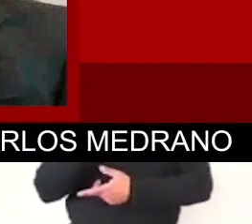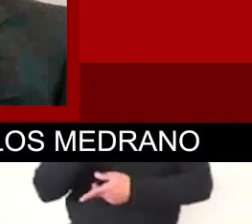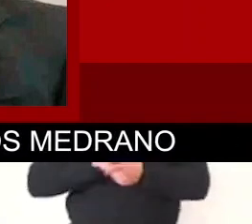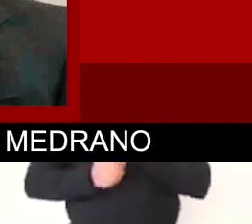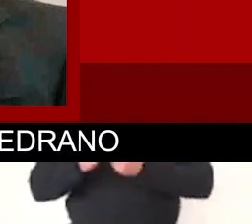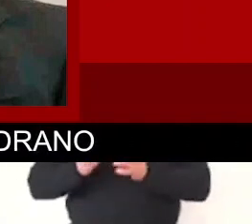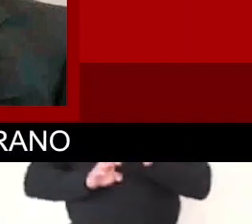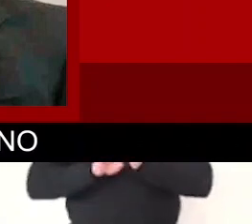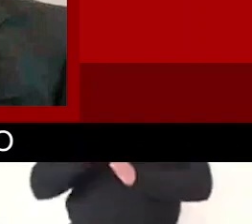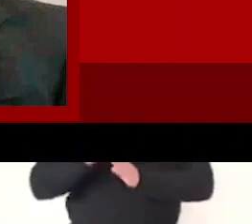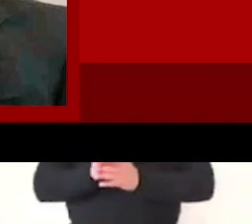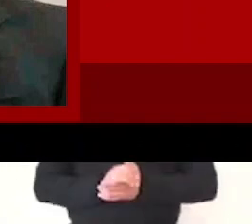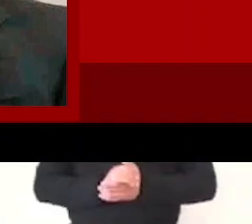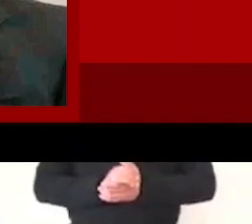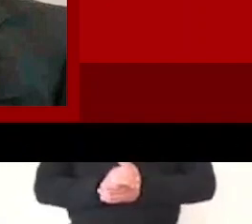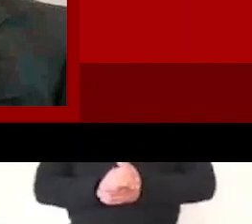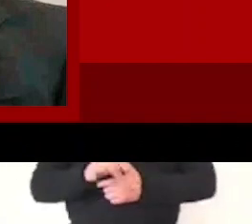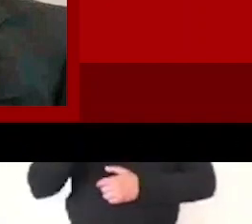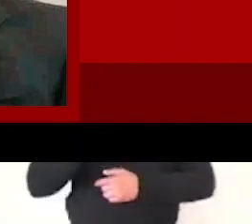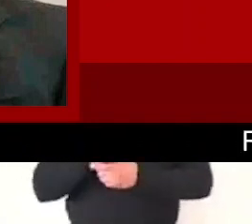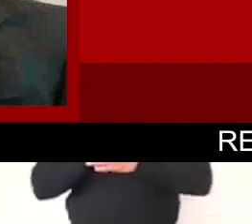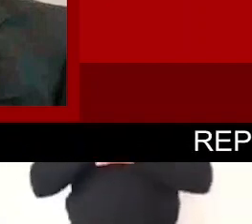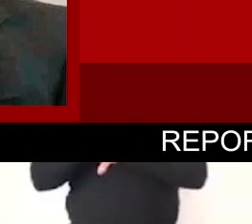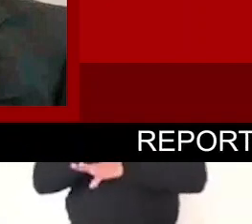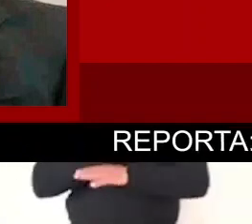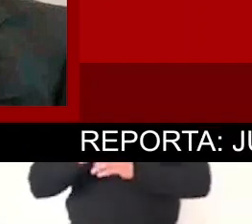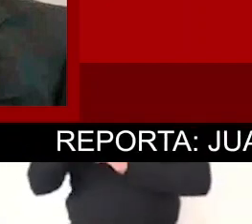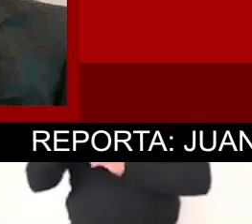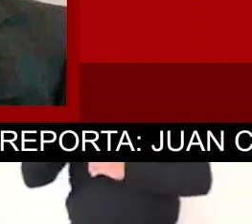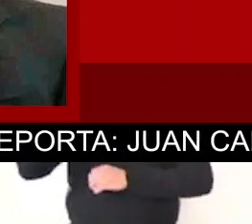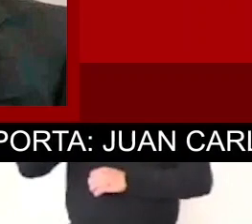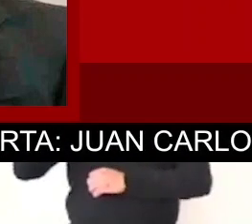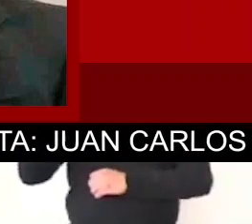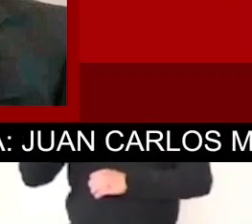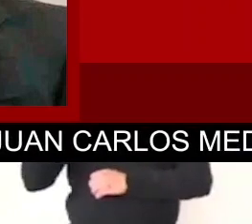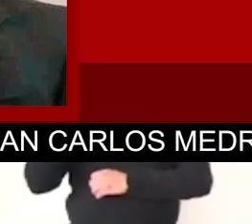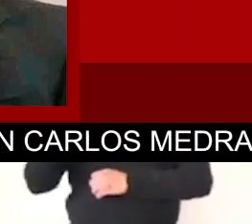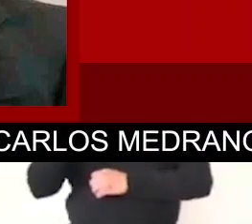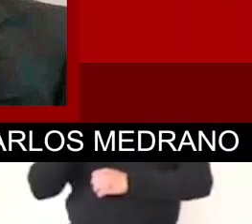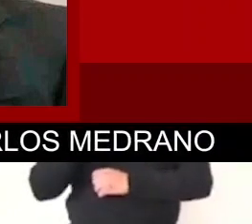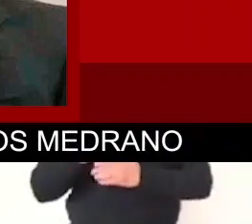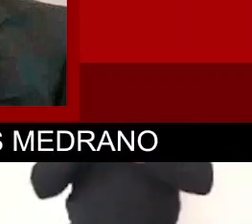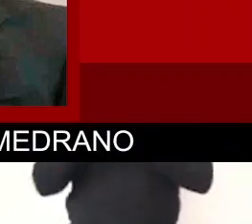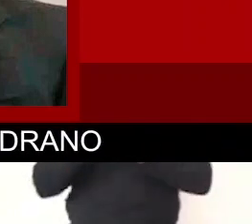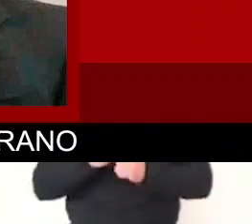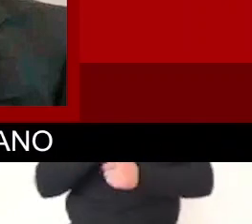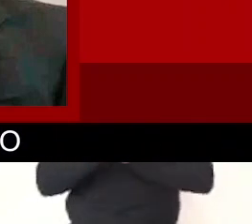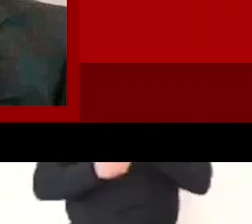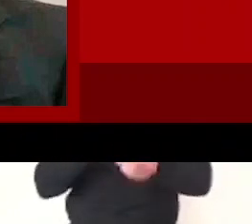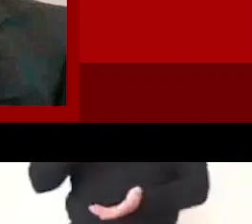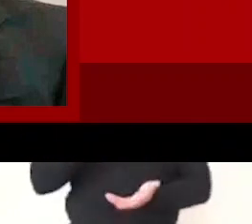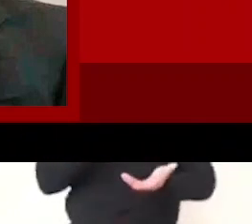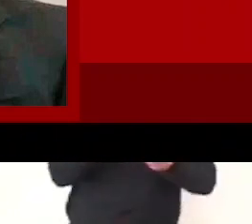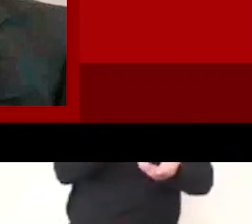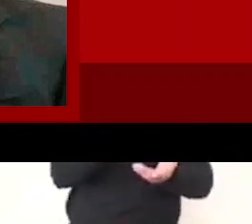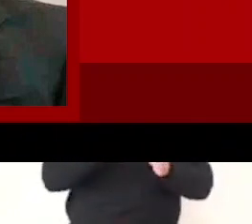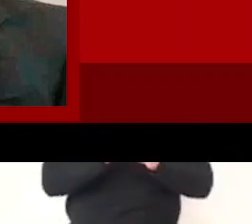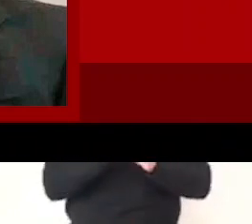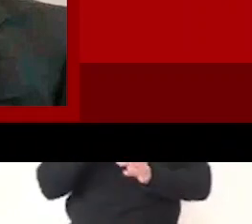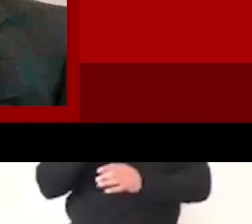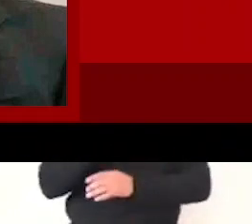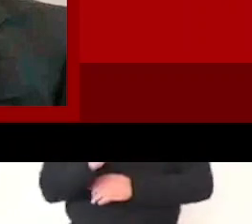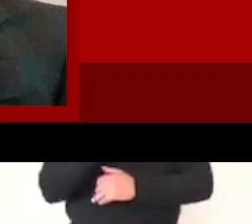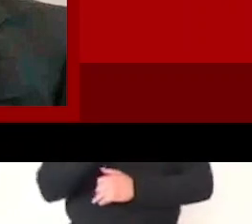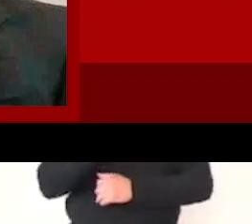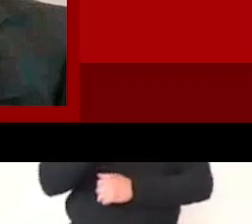próximo proceso electoral del 5 de junio los recursos de los programas de la dependencia el diputado lamentó que tampoco haya defendido fue realmente